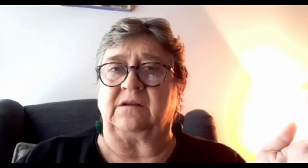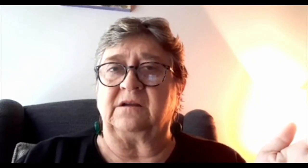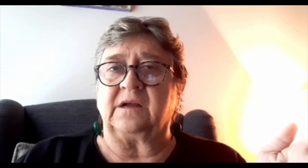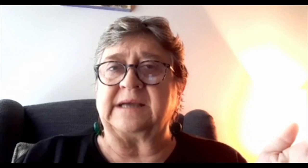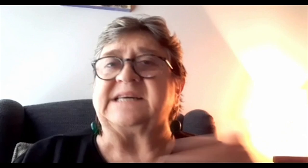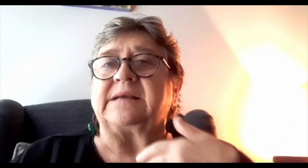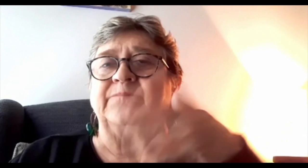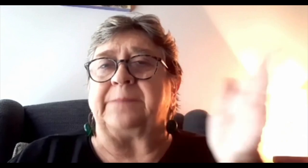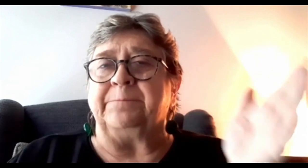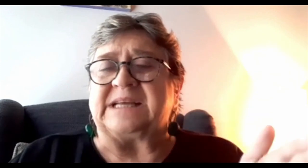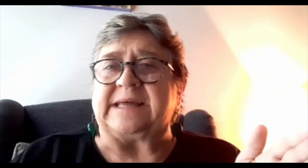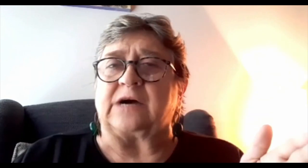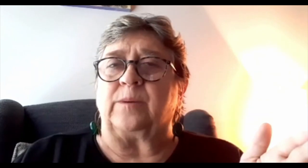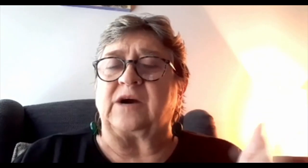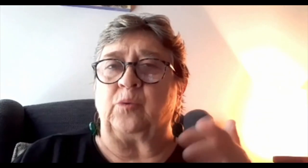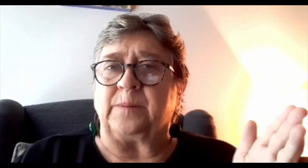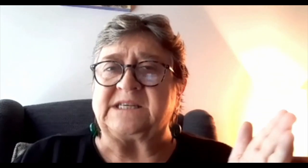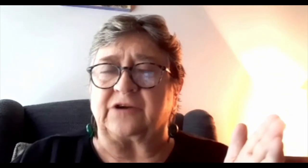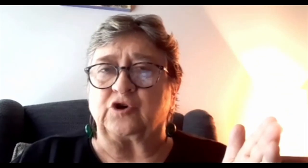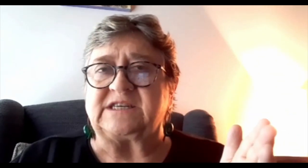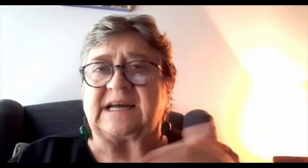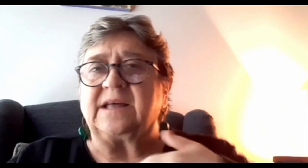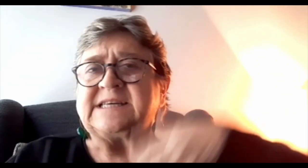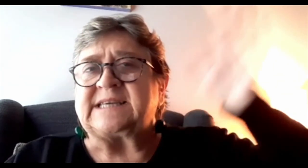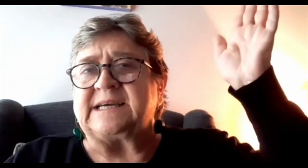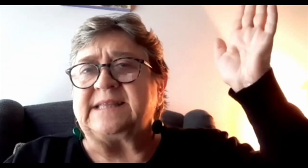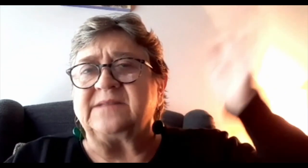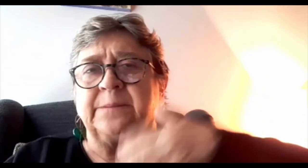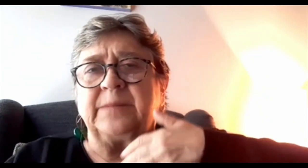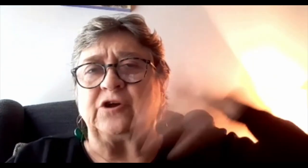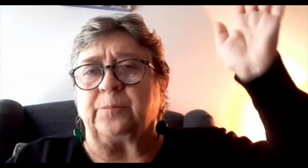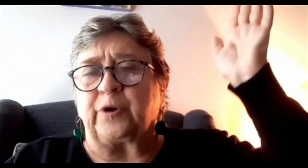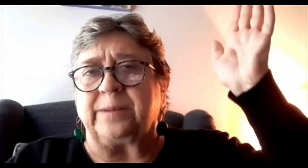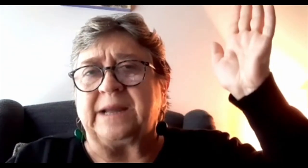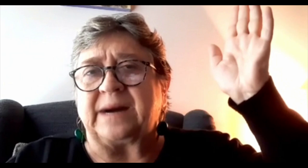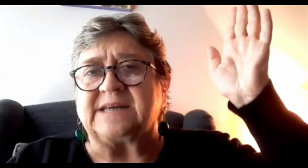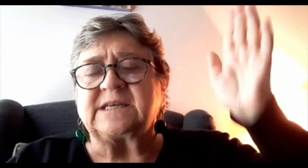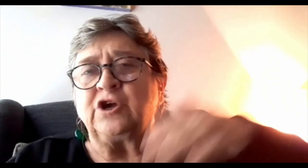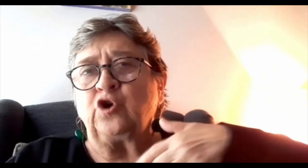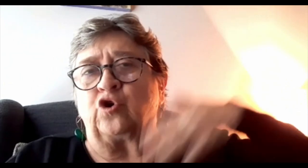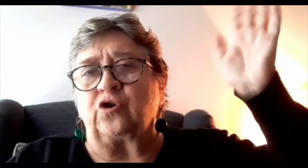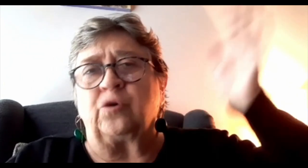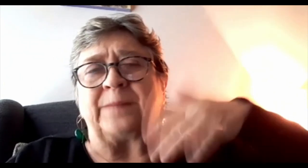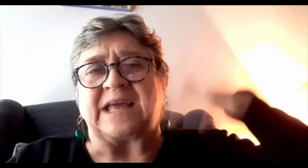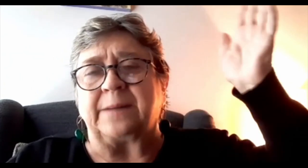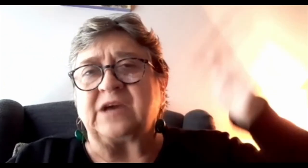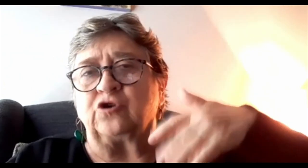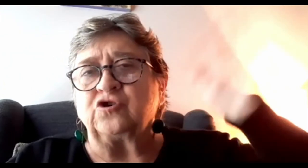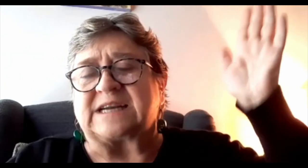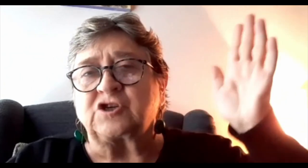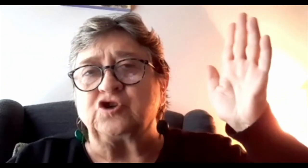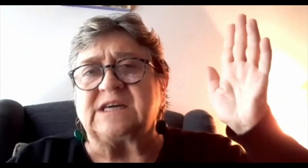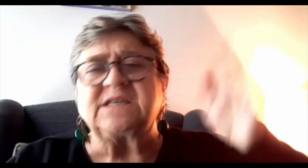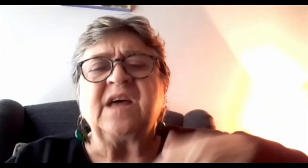importa meter a Cuba como un país terrorista. Te quitas de medio problemas con Miami,